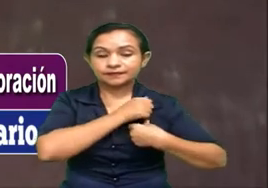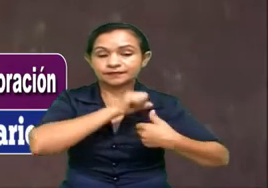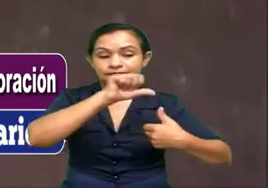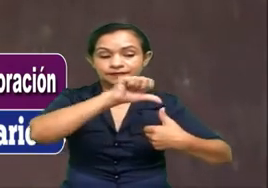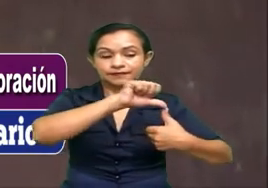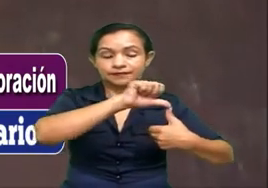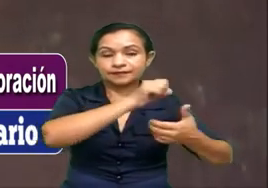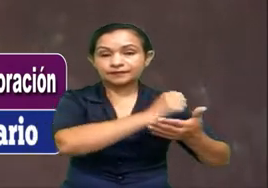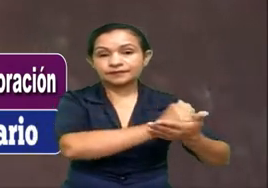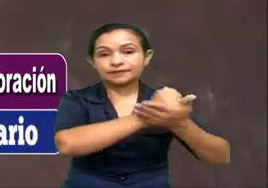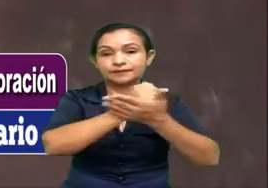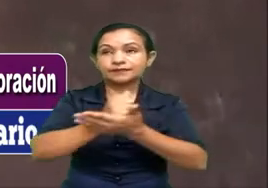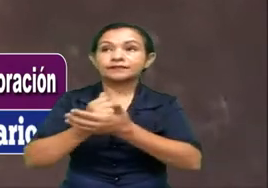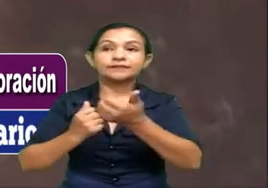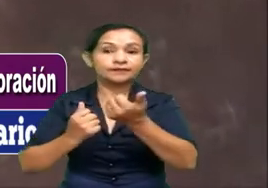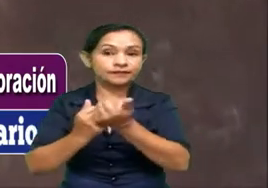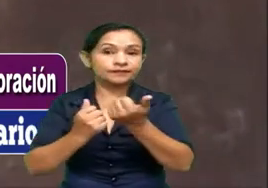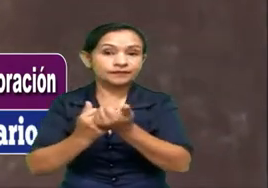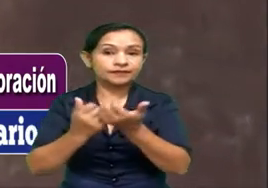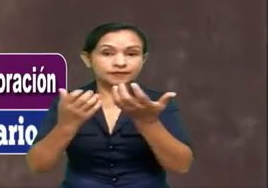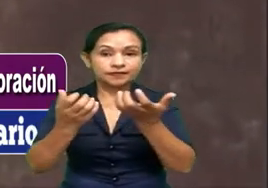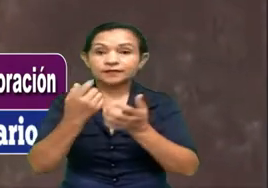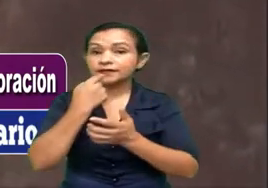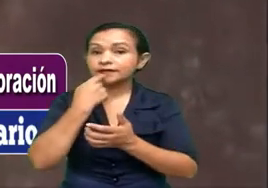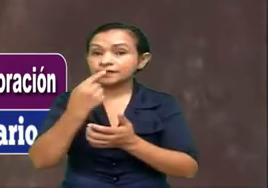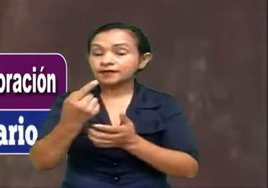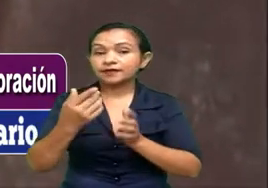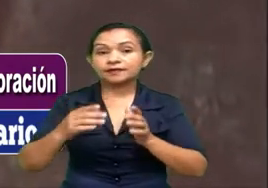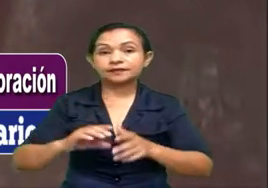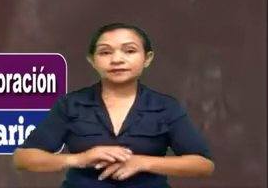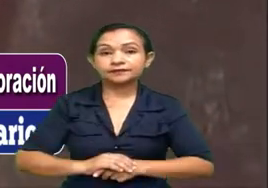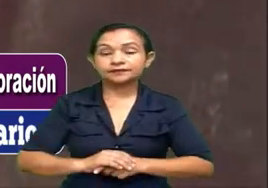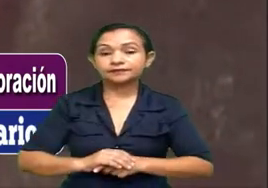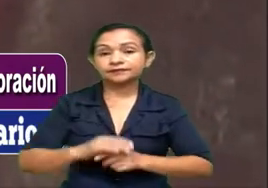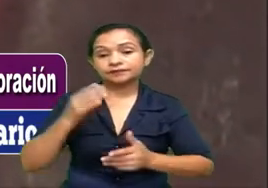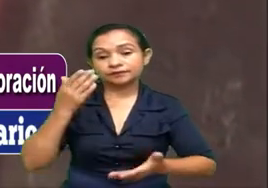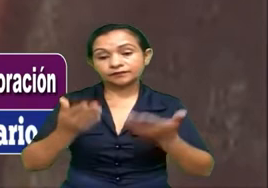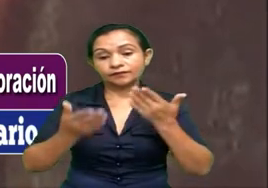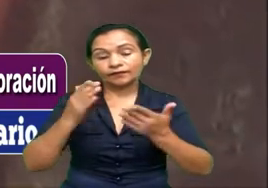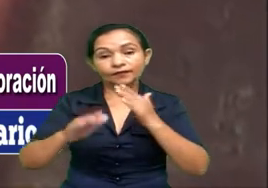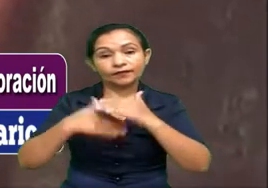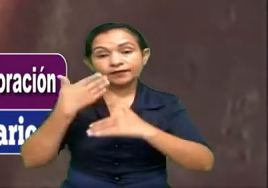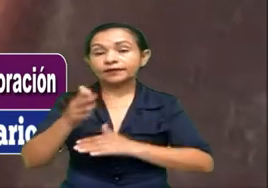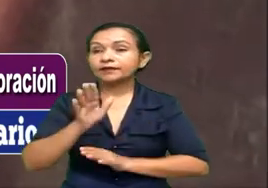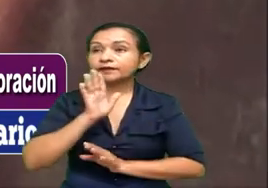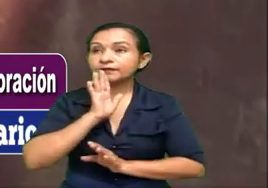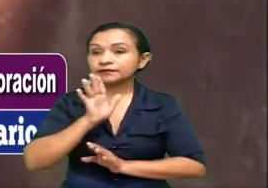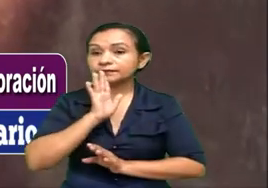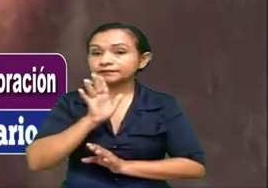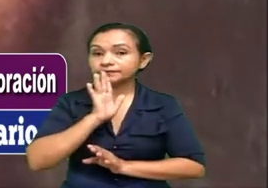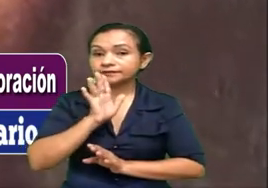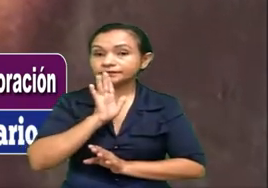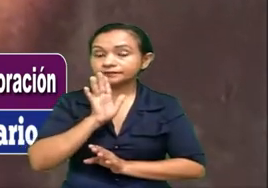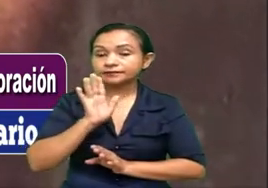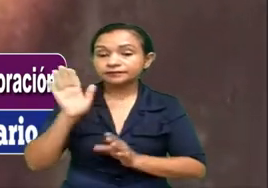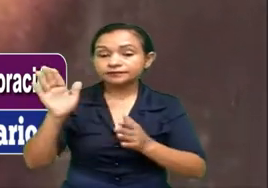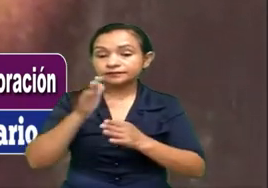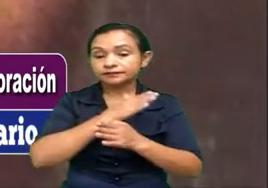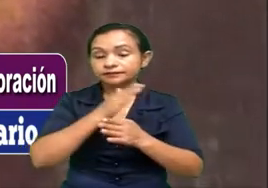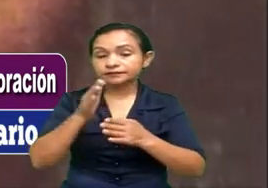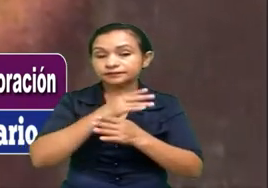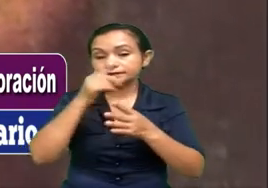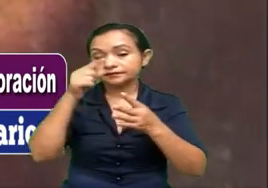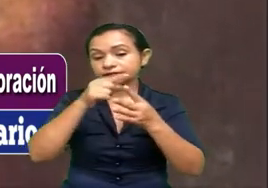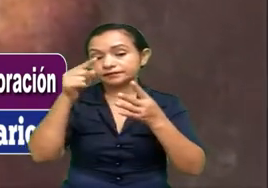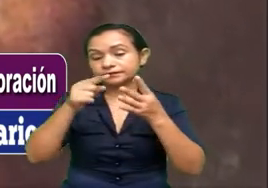centroamericanos. Uh-huh. Te quiero decir, por ejemplo, y después tal vez podemos hablar de los ticos, que